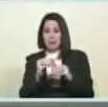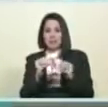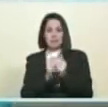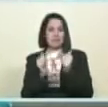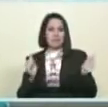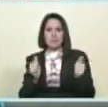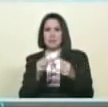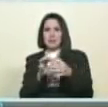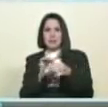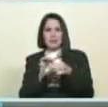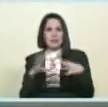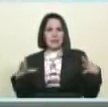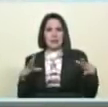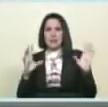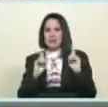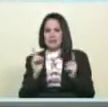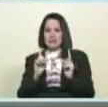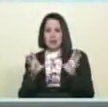acuerdo.